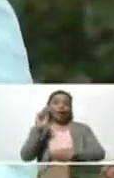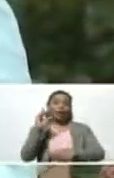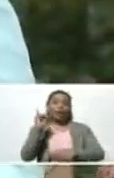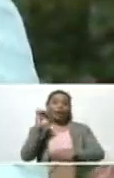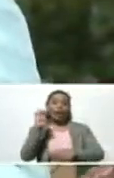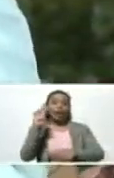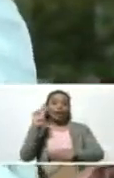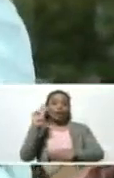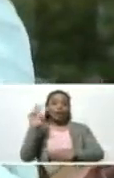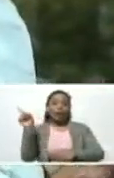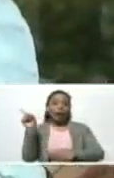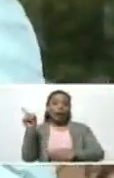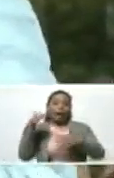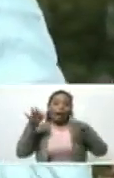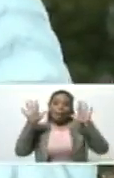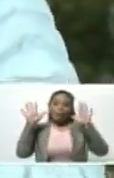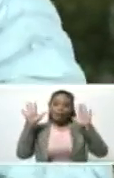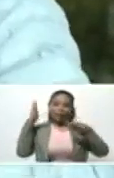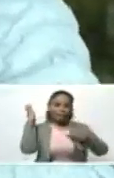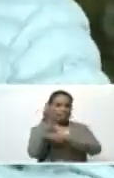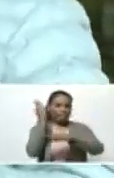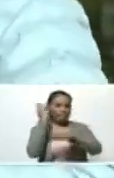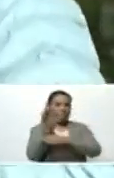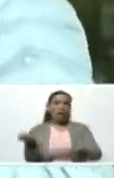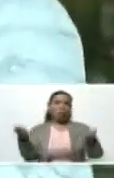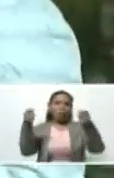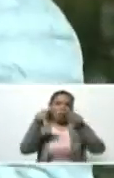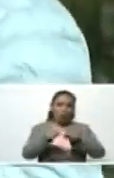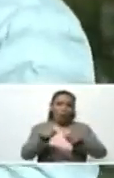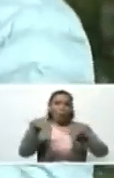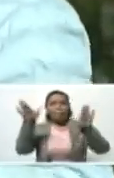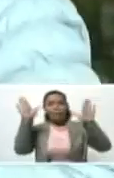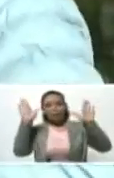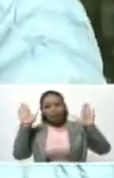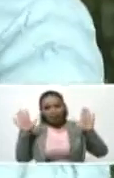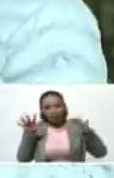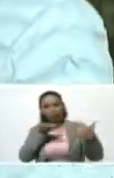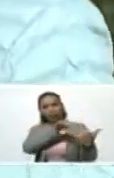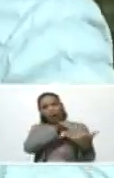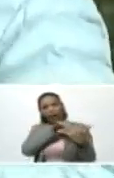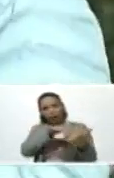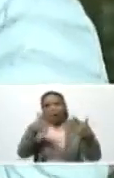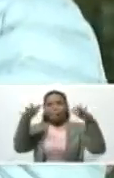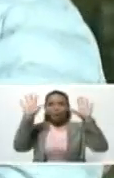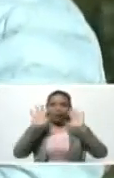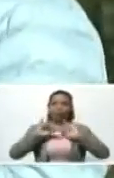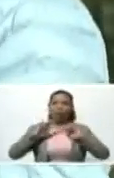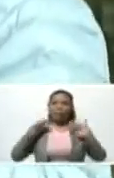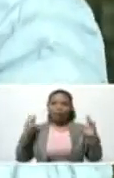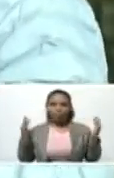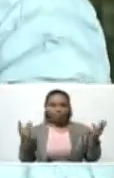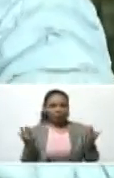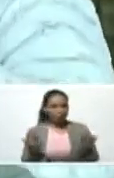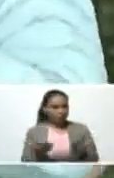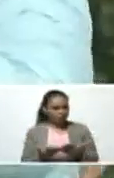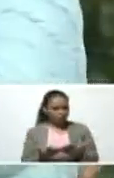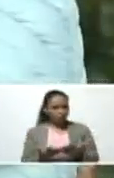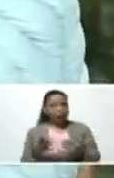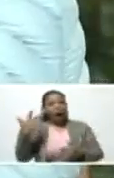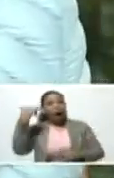pesar de las sanciones, a pesar de los bloqueos, a pesar de la guerra, a pesar de la pandemia, hay